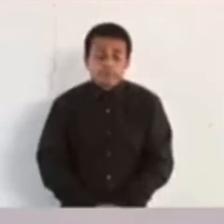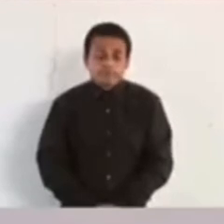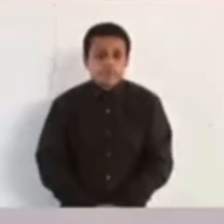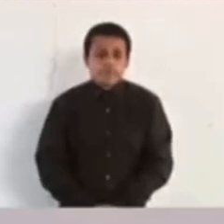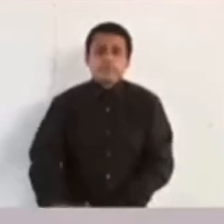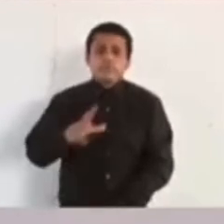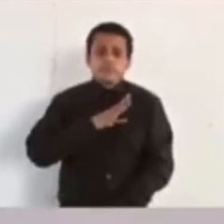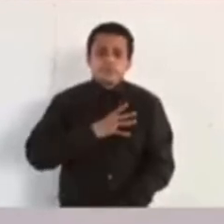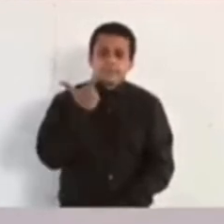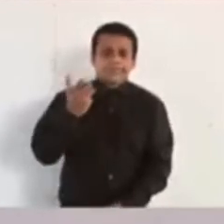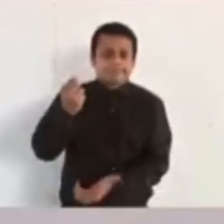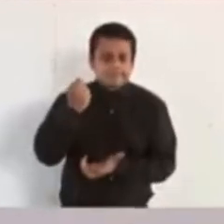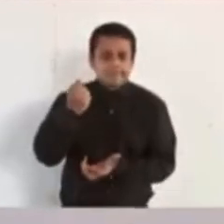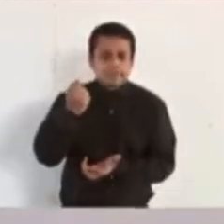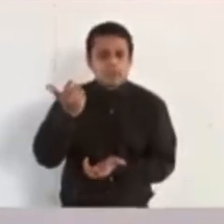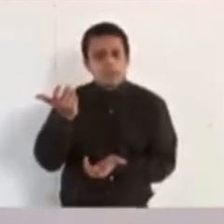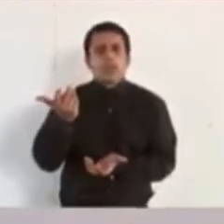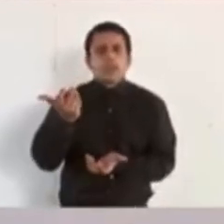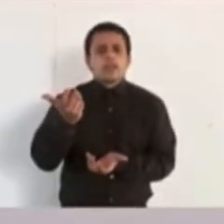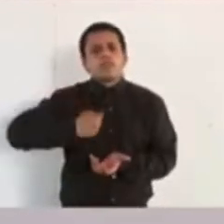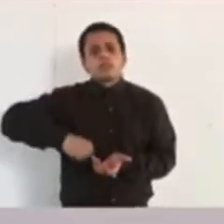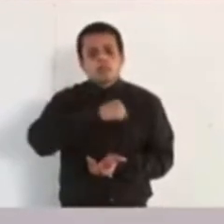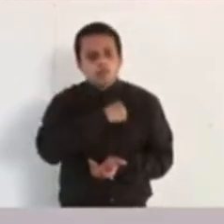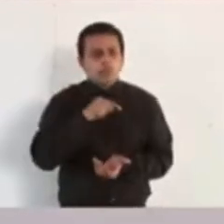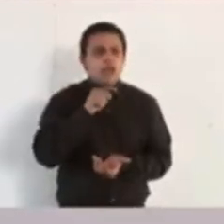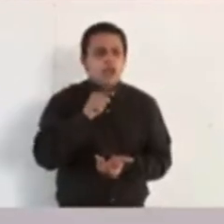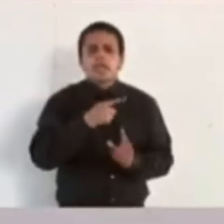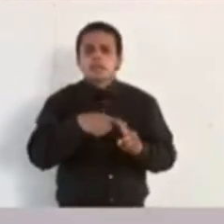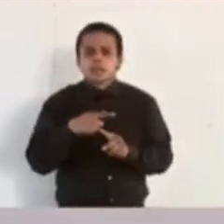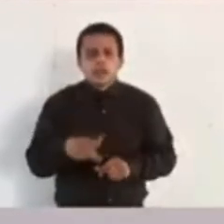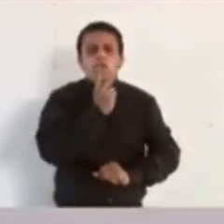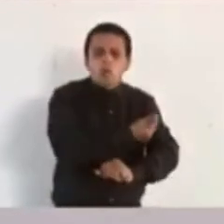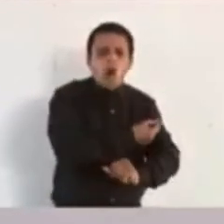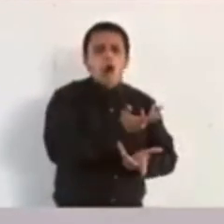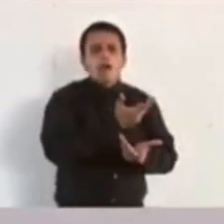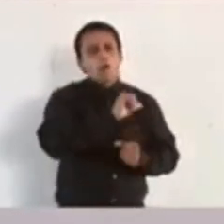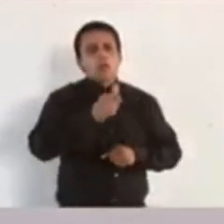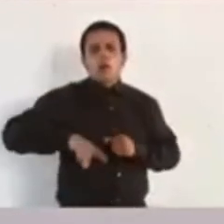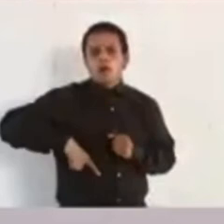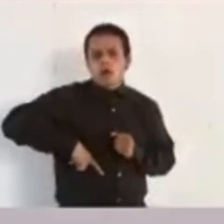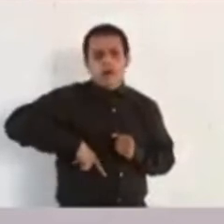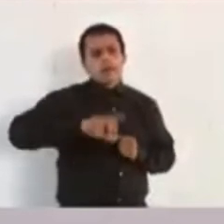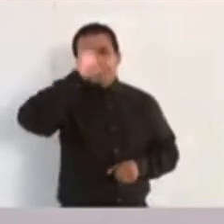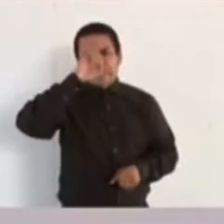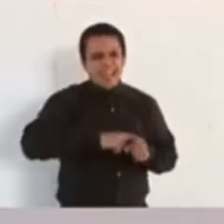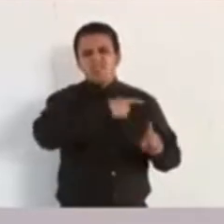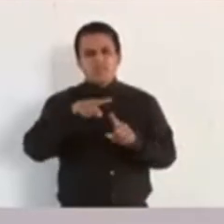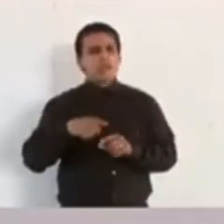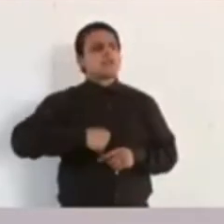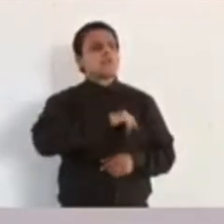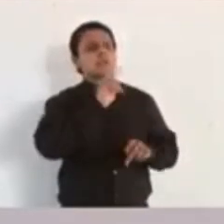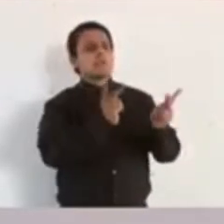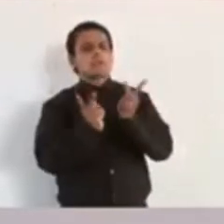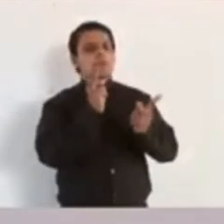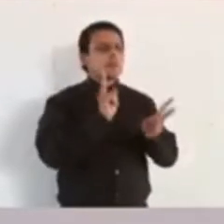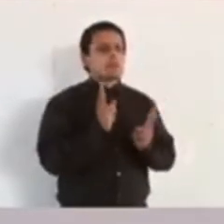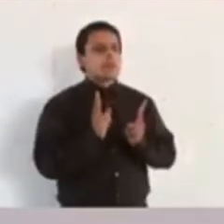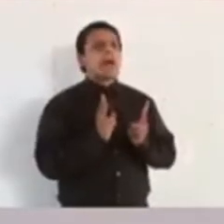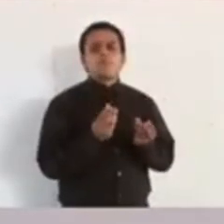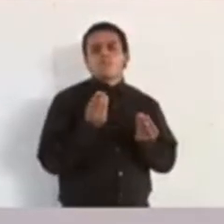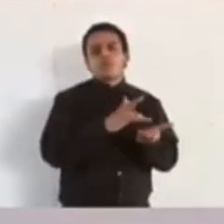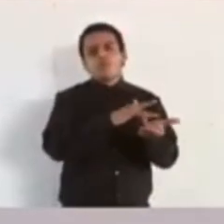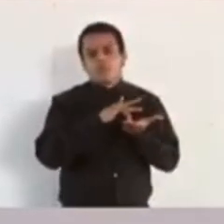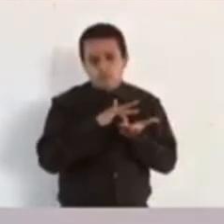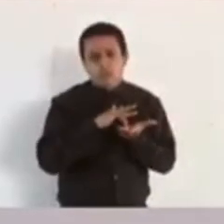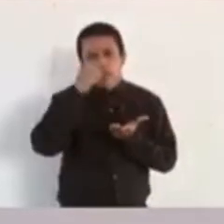Tenemos el presupuesto, hemos venido hablando con las farmacéuticas, con los gobiernos extranjeros, y esto va a ayudar mucho